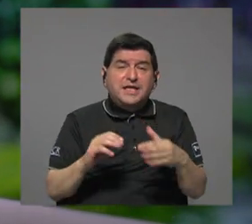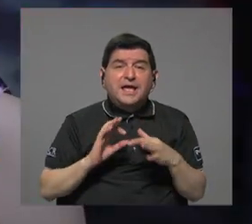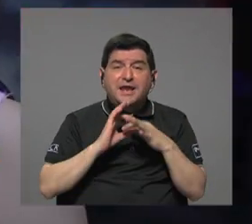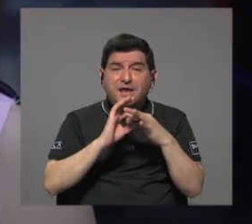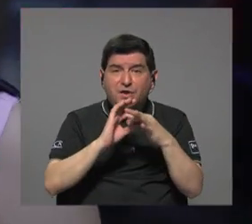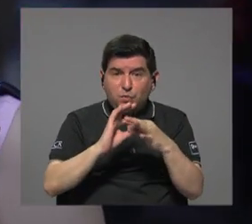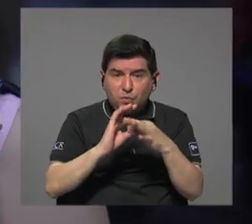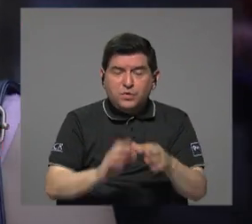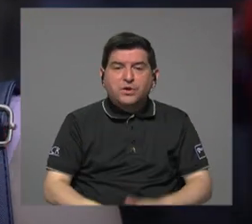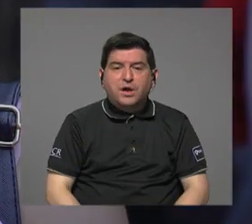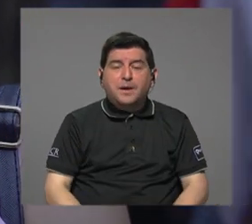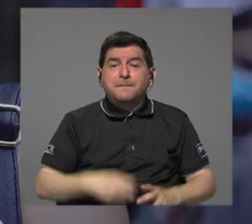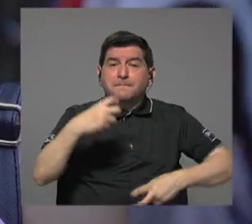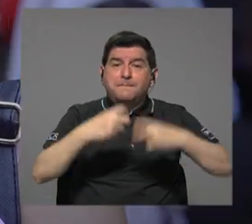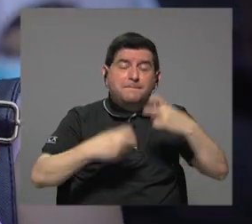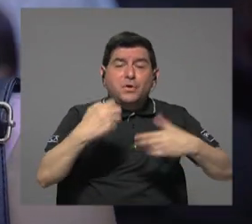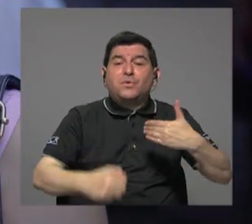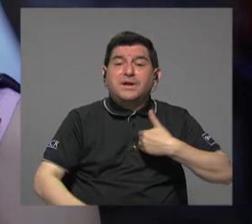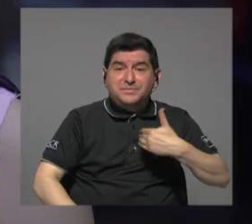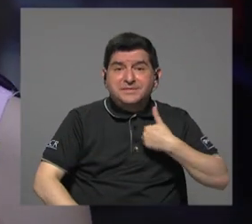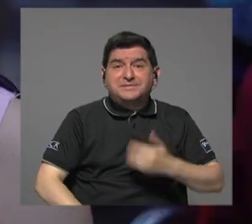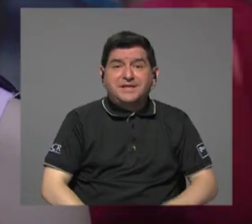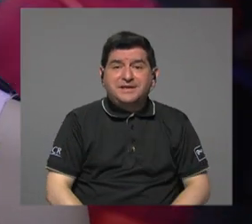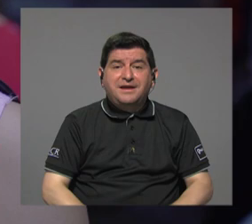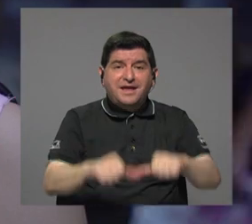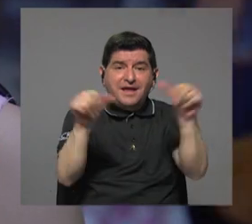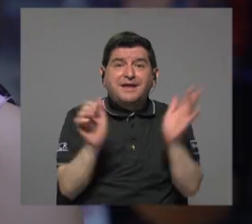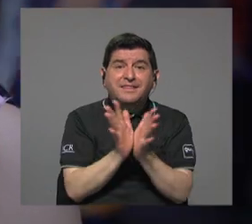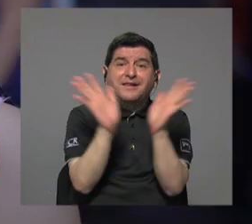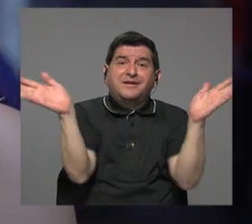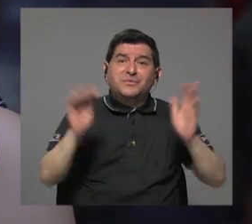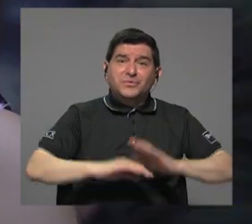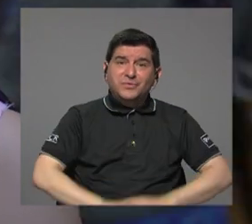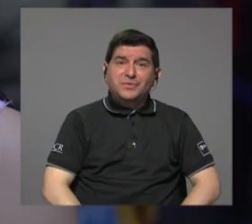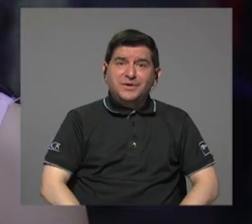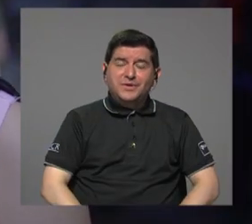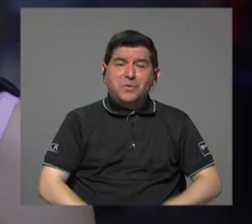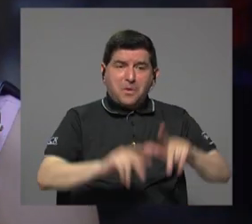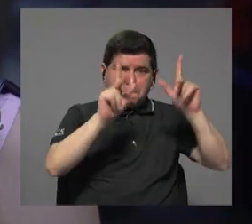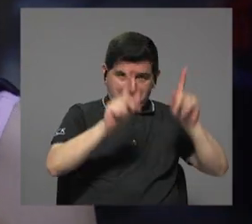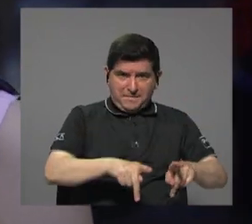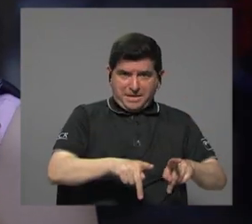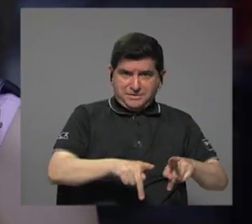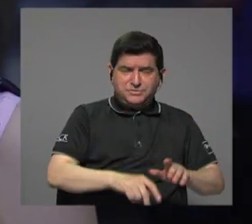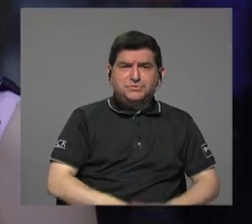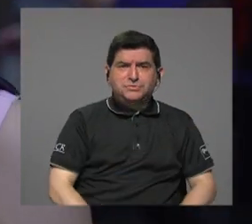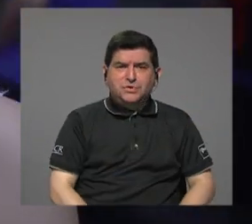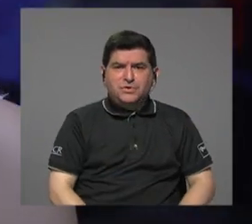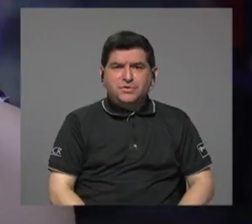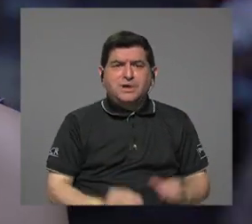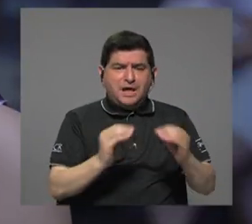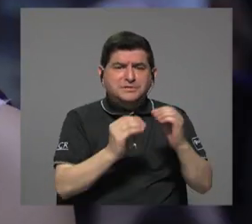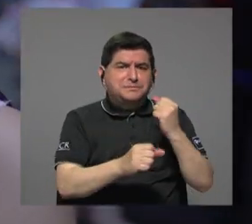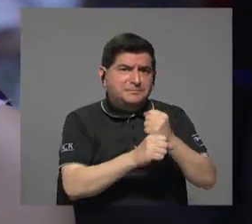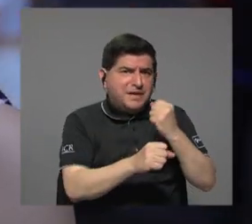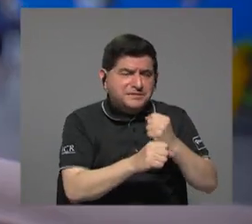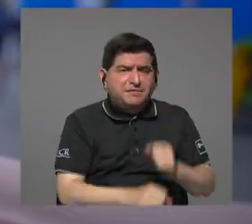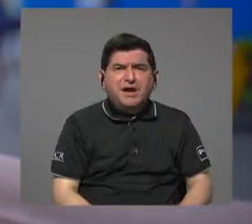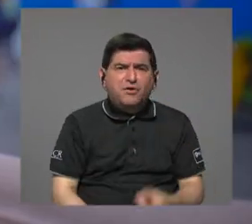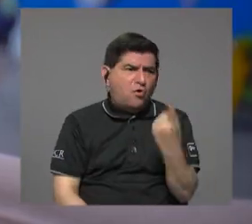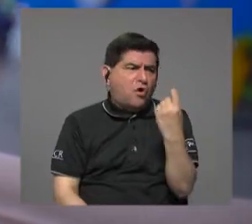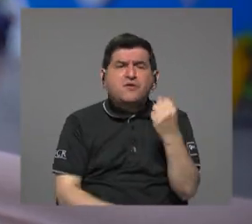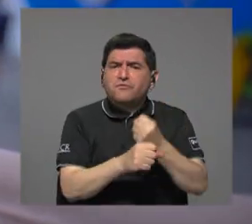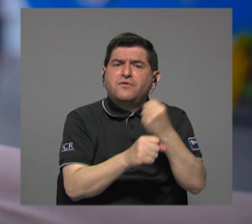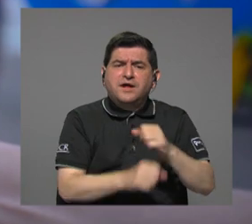y los problemas que hay del sector público de las personas que ocupan más trabajo y hay mucho desempleo